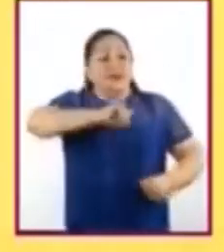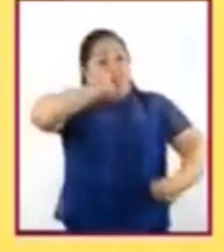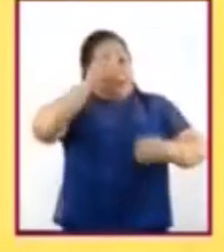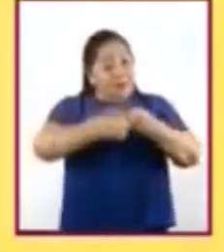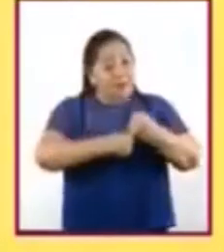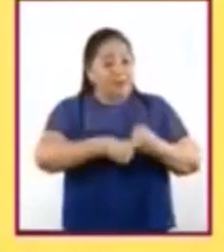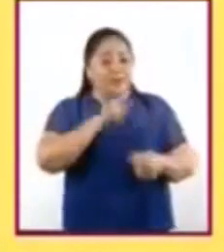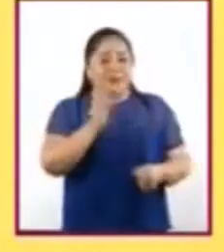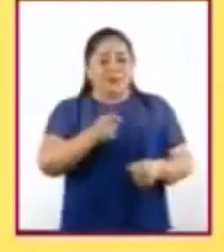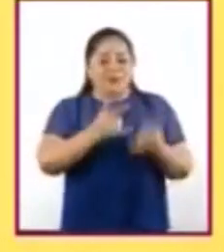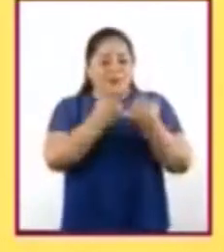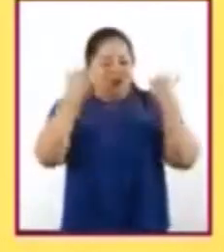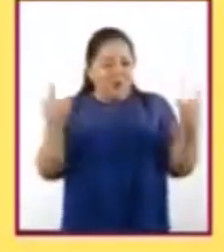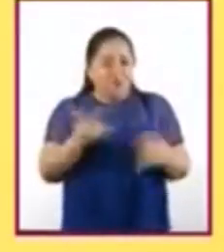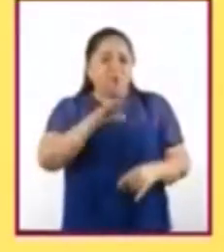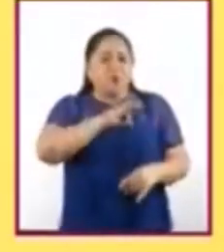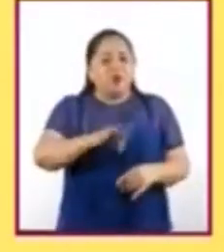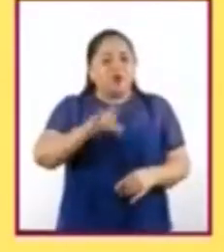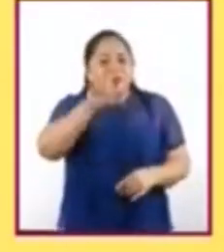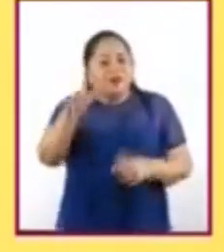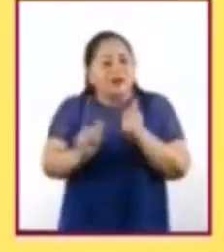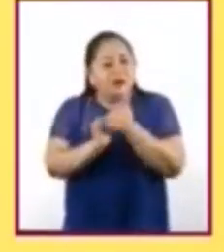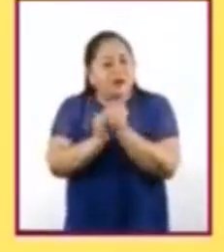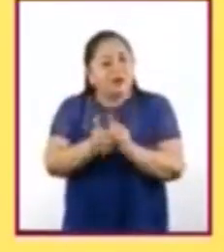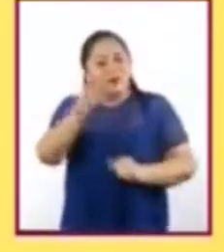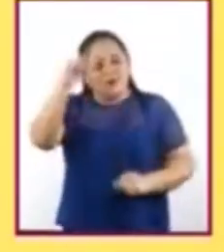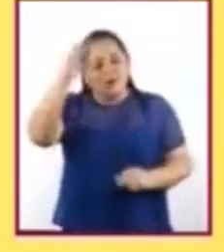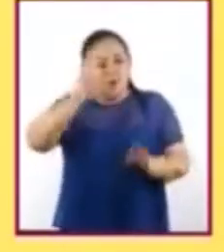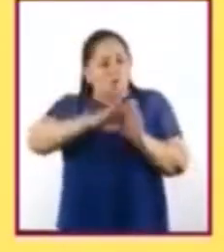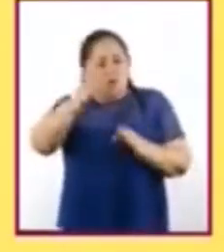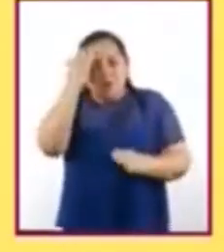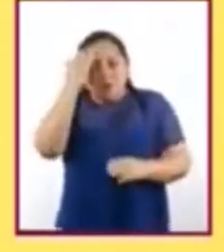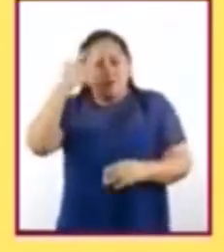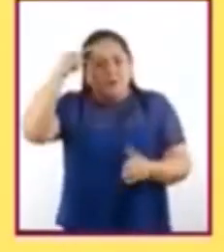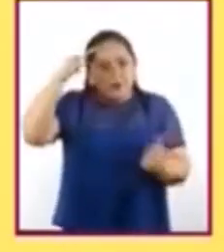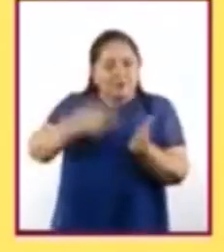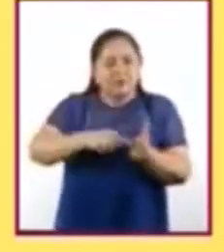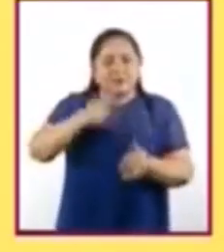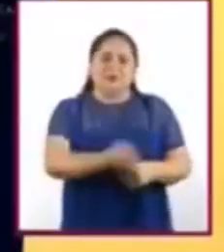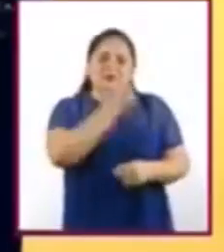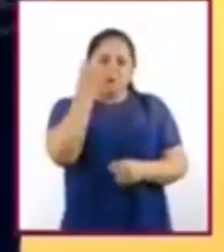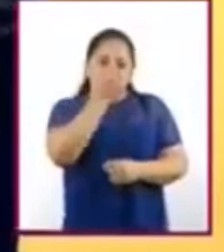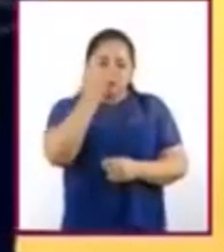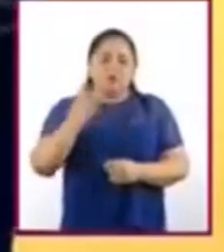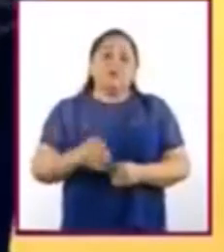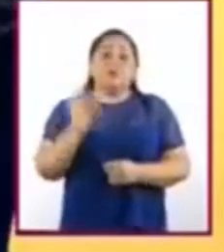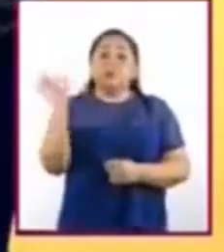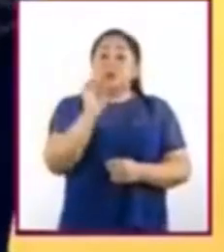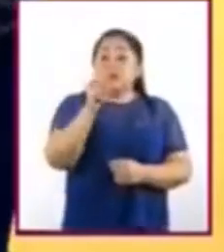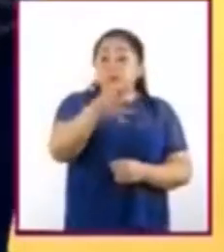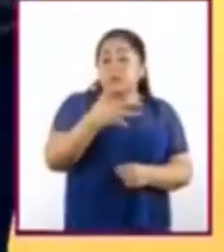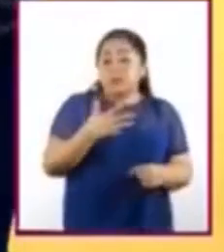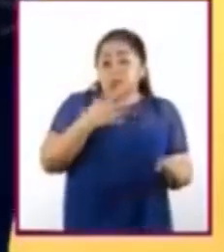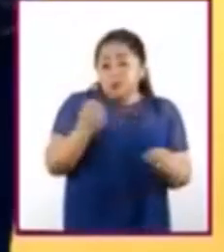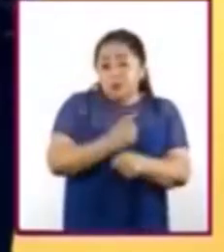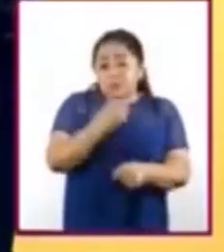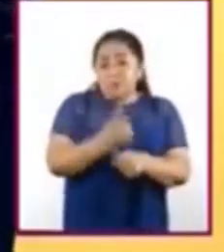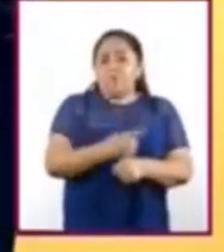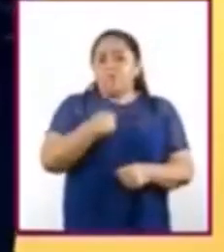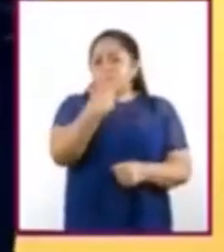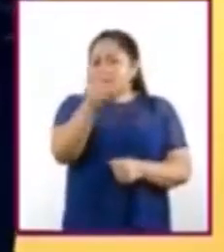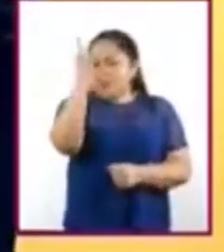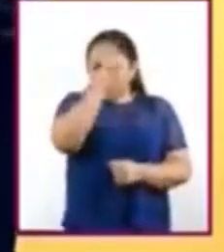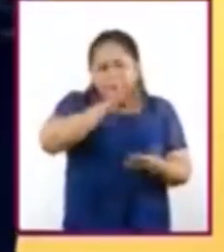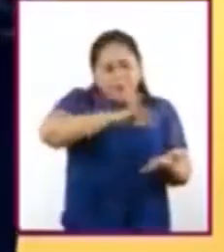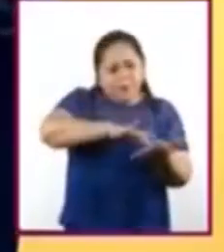de las fuentes históricas es como podemos conocer sus hábitos, creencias o problemas. Y si tienen oportunidad, les recomendamos